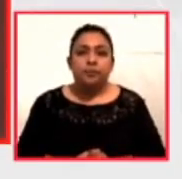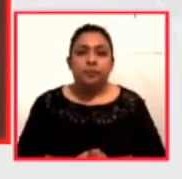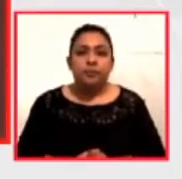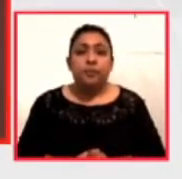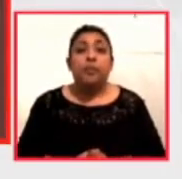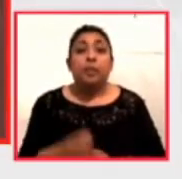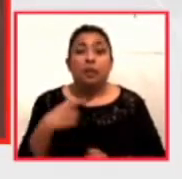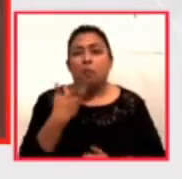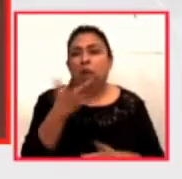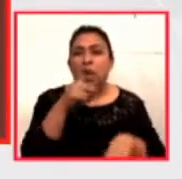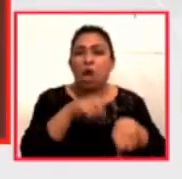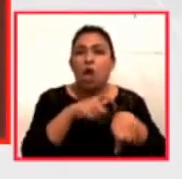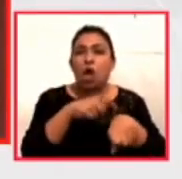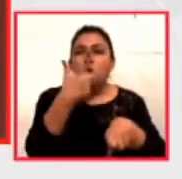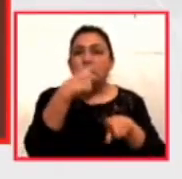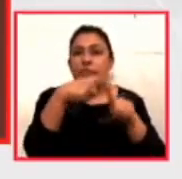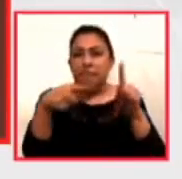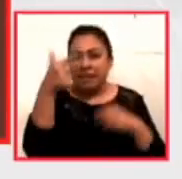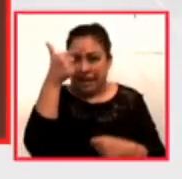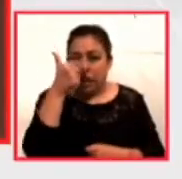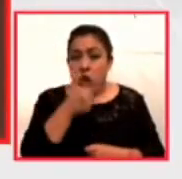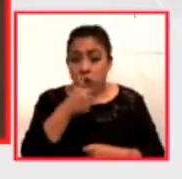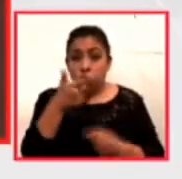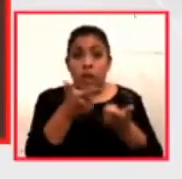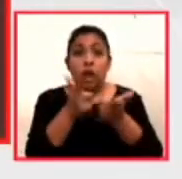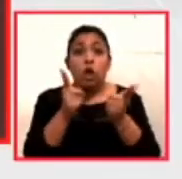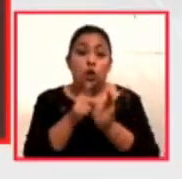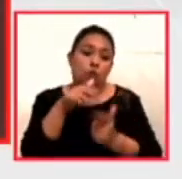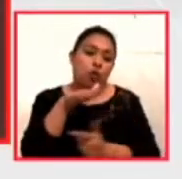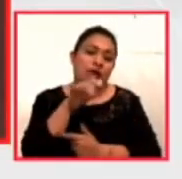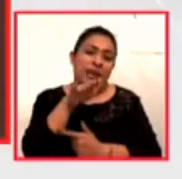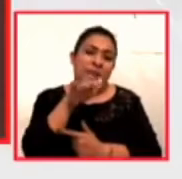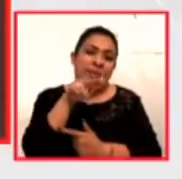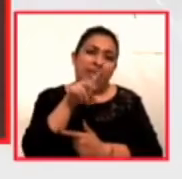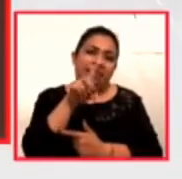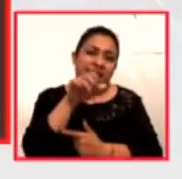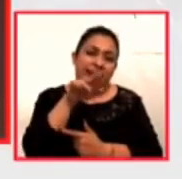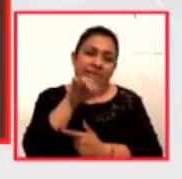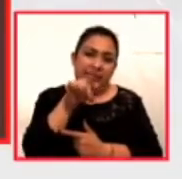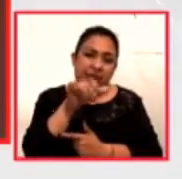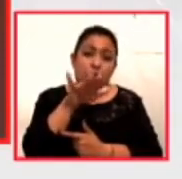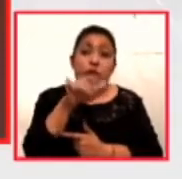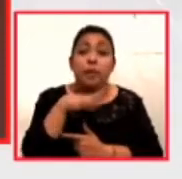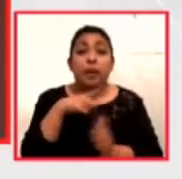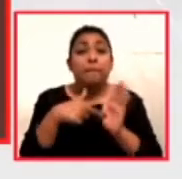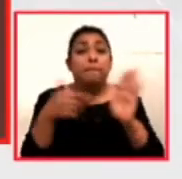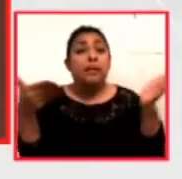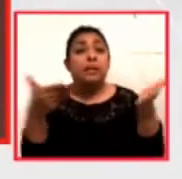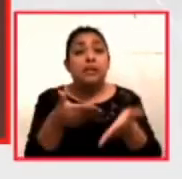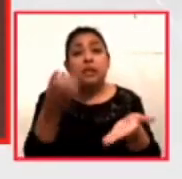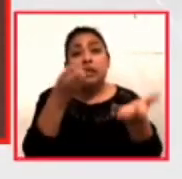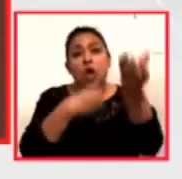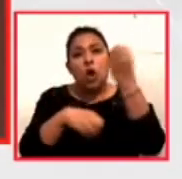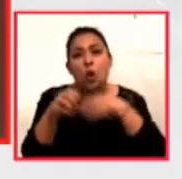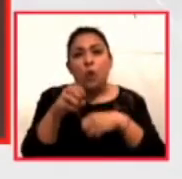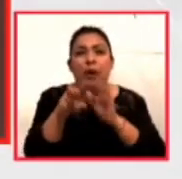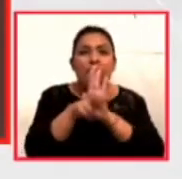A eso de las 8:30 de la noche, la compañía Nemian Danza Contemporánea hará la presentación de una obra de